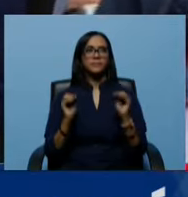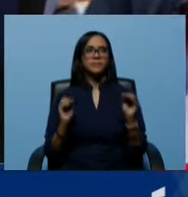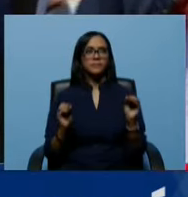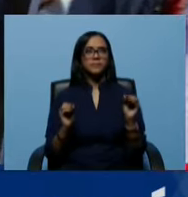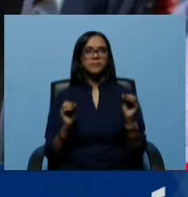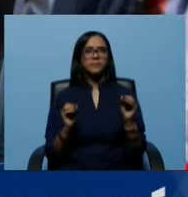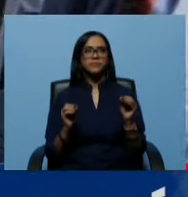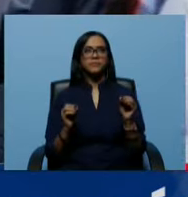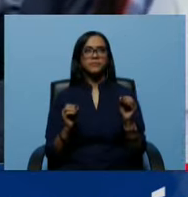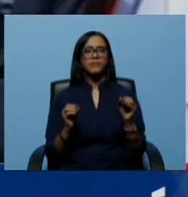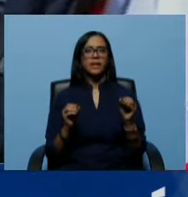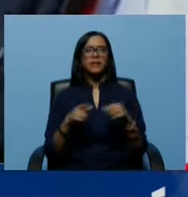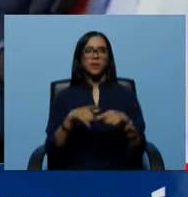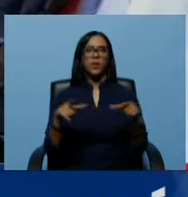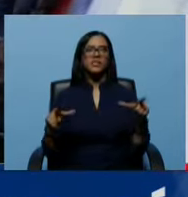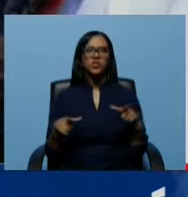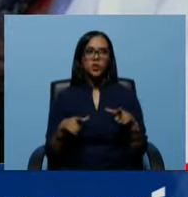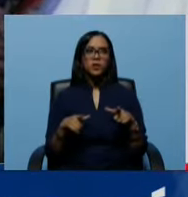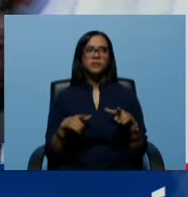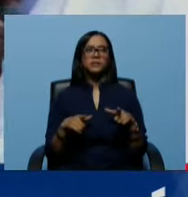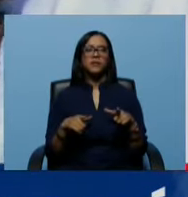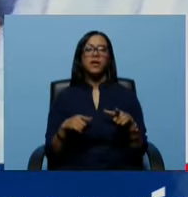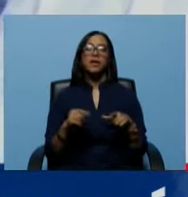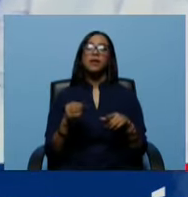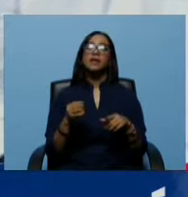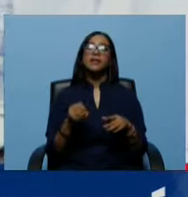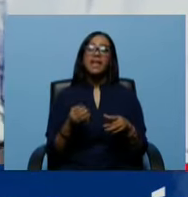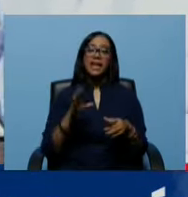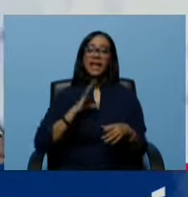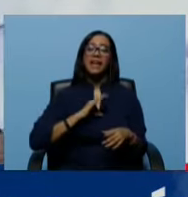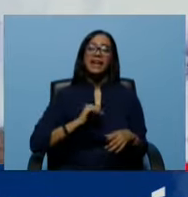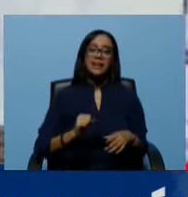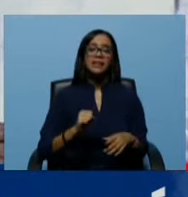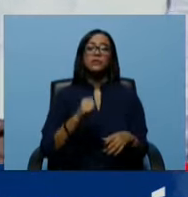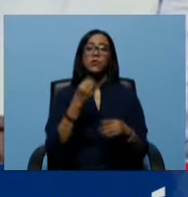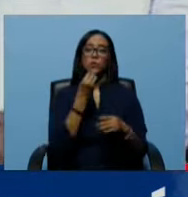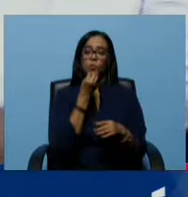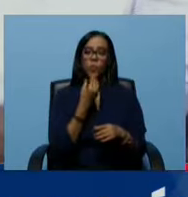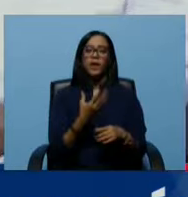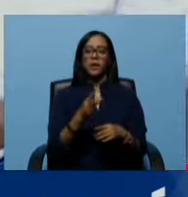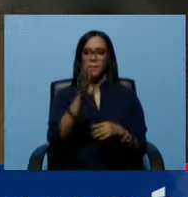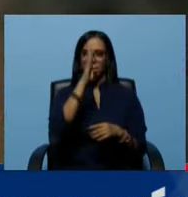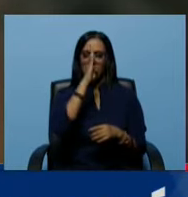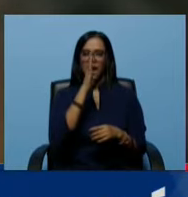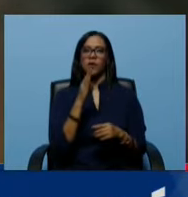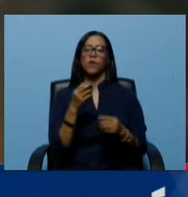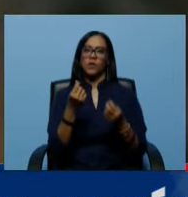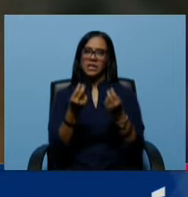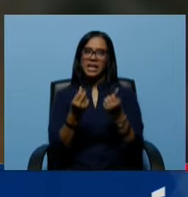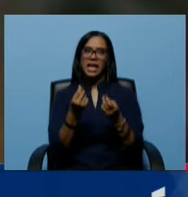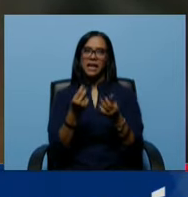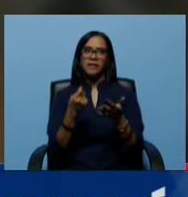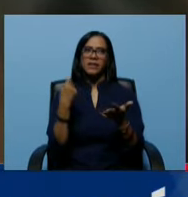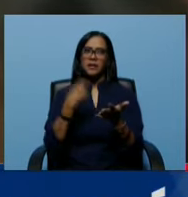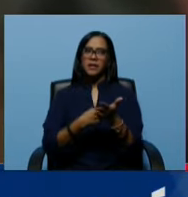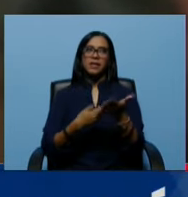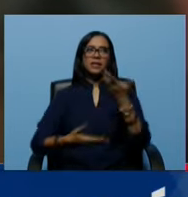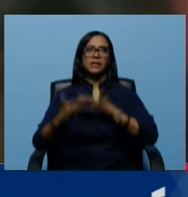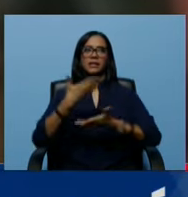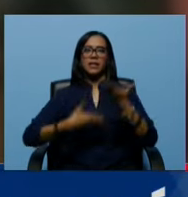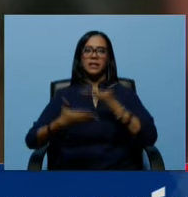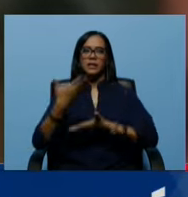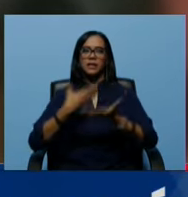en condiciones de ser un gran banco de financiamiento y facilitación de